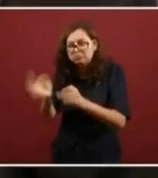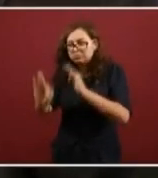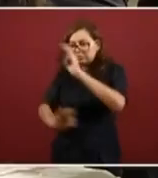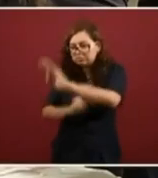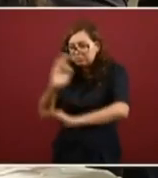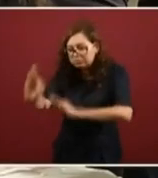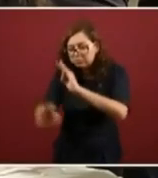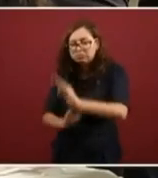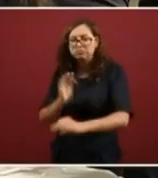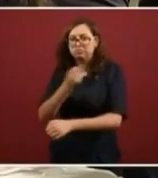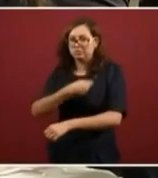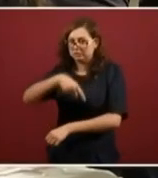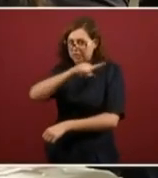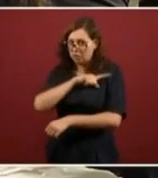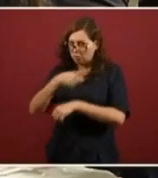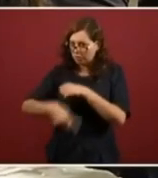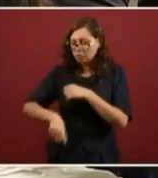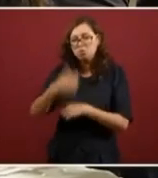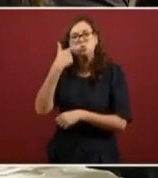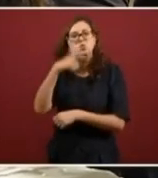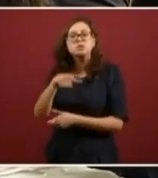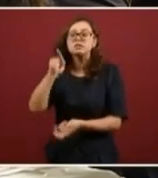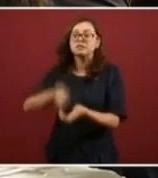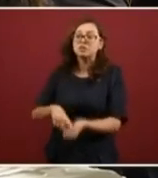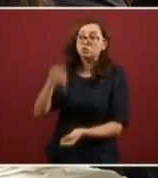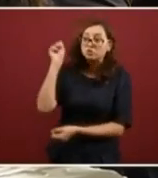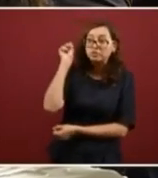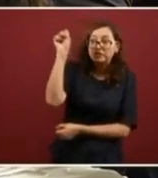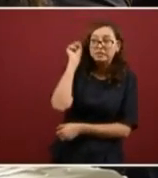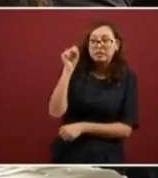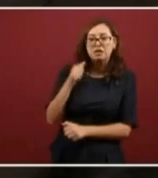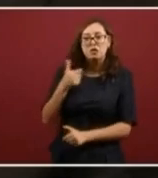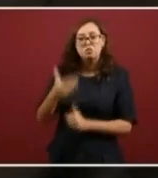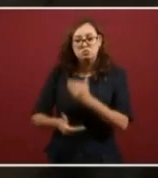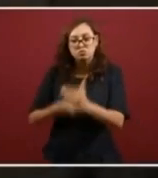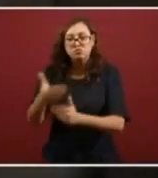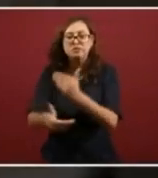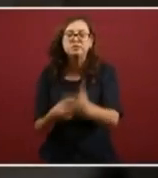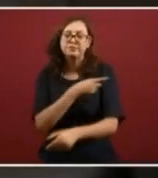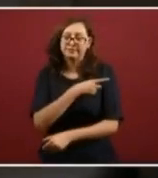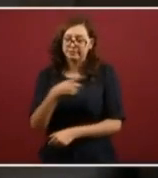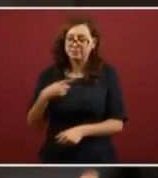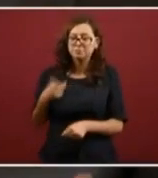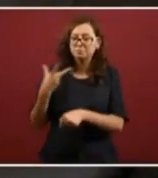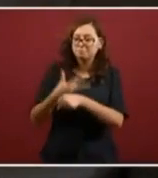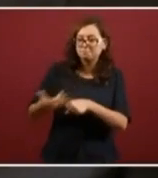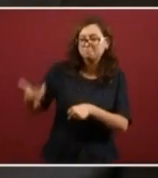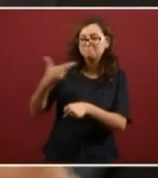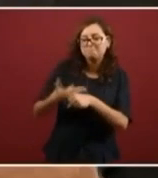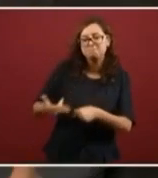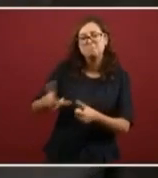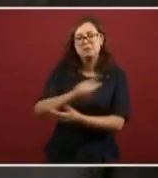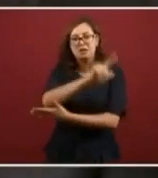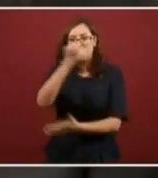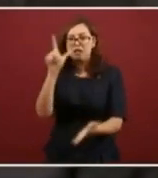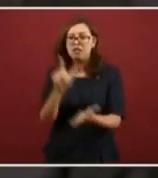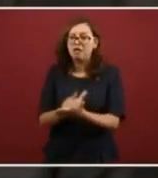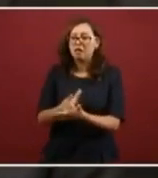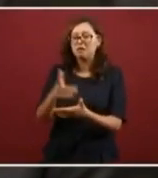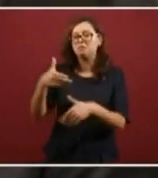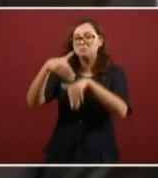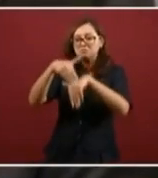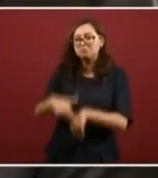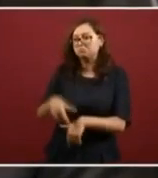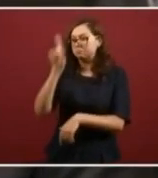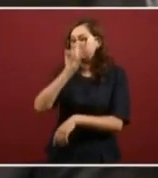el sindicato y hay un procedimiento que tienen que hacer de manera legal y se les va a orientar y se